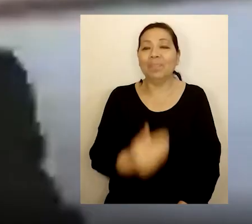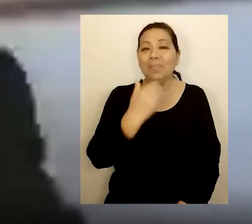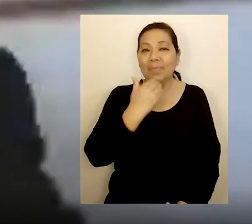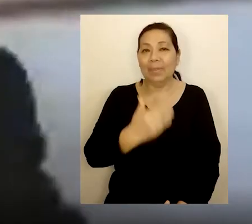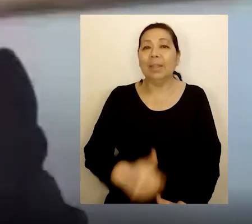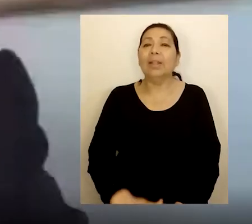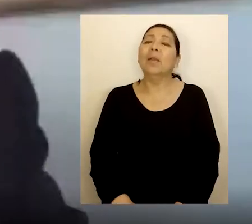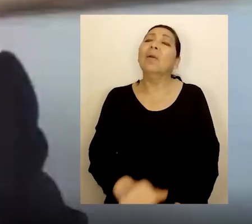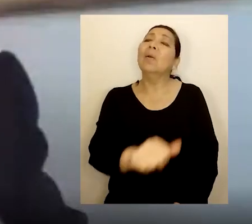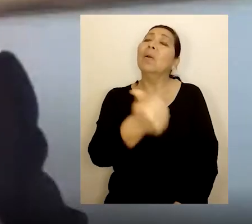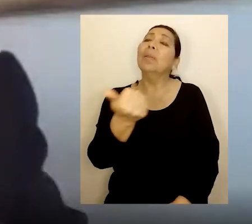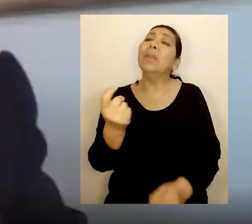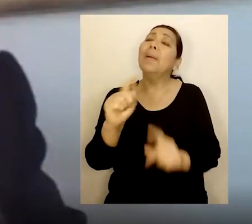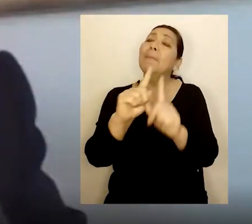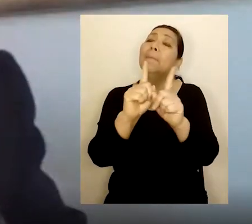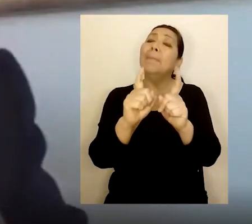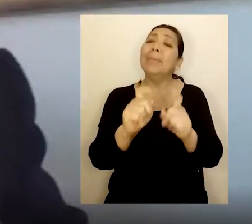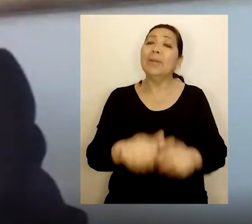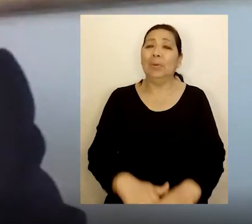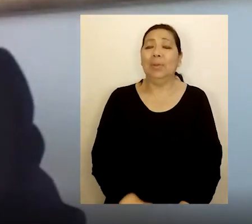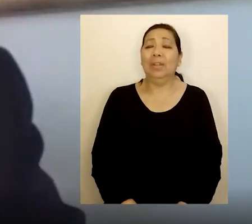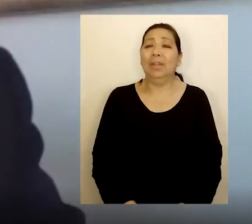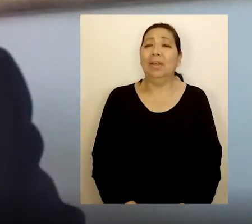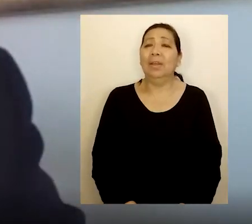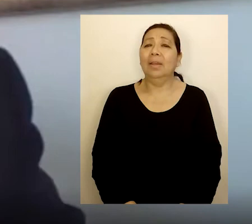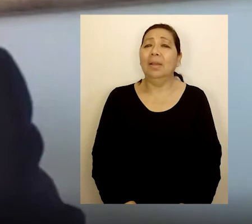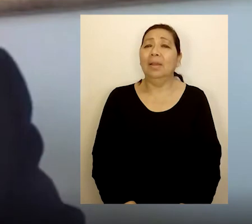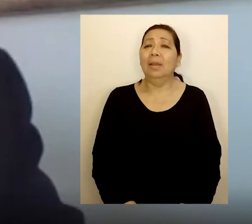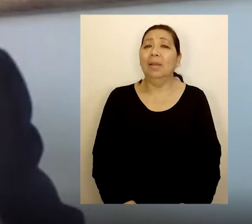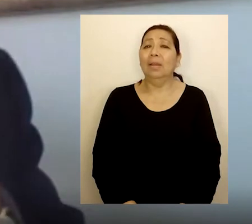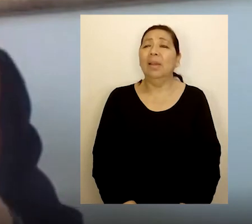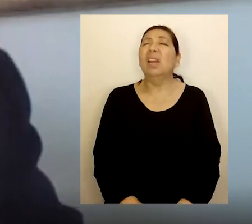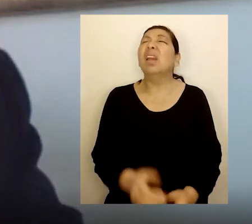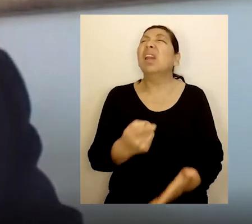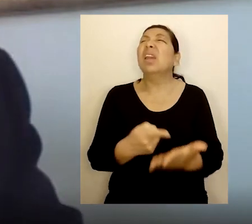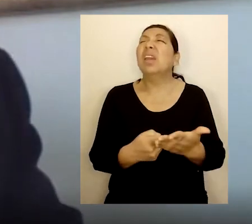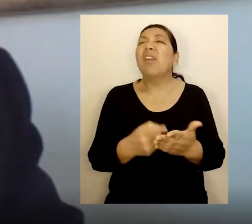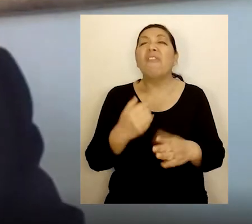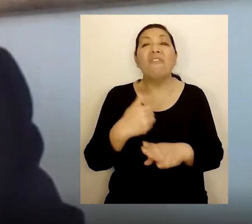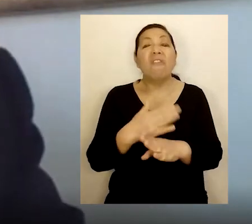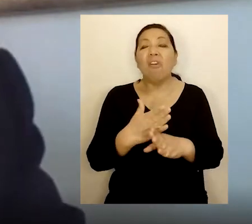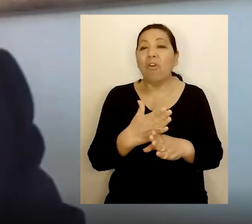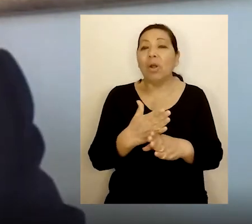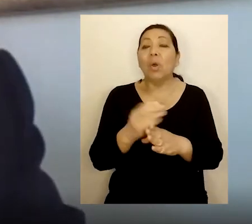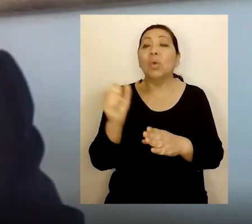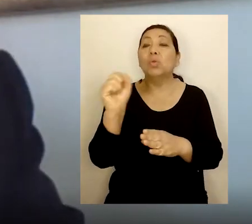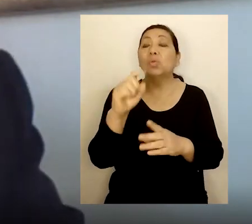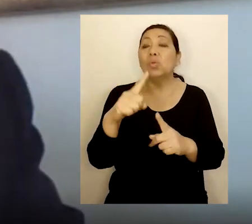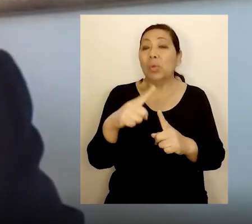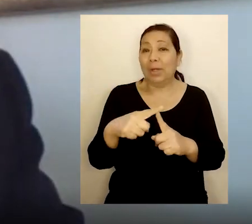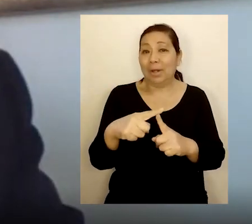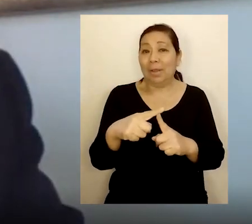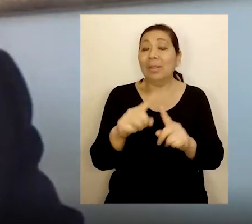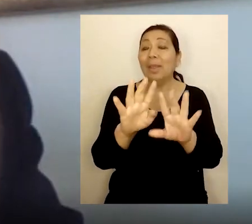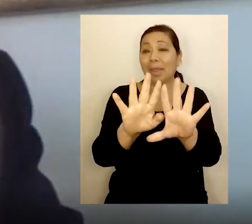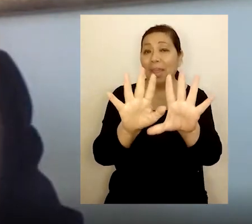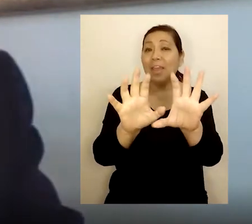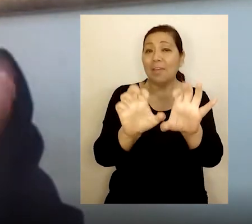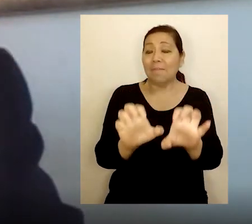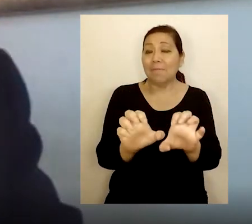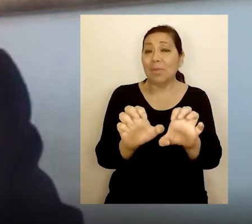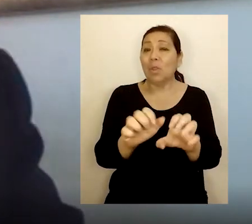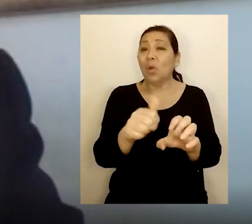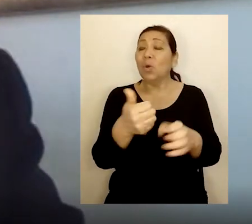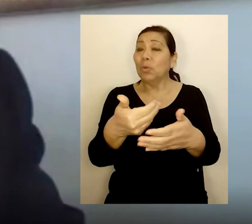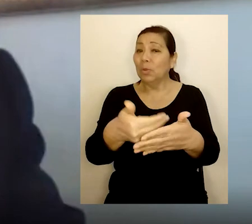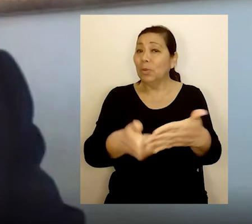Gracias. Una pregunta adicional, doctor. Ahora, ¿bajo qué criterio la SUNAT evalúa esa